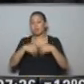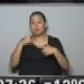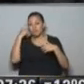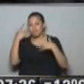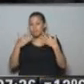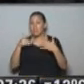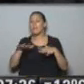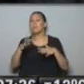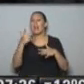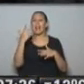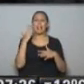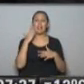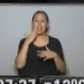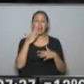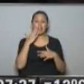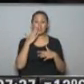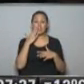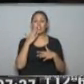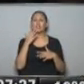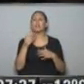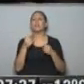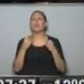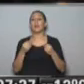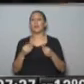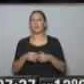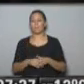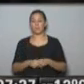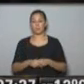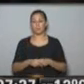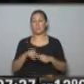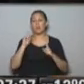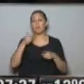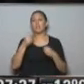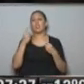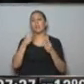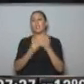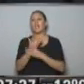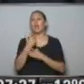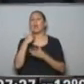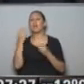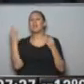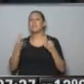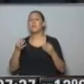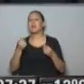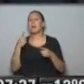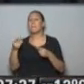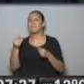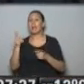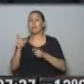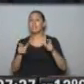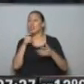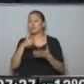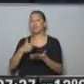pensada para las 15 horas entre las iniciativas por ejemplo se creará un régimen especial para los damnificados con un